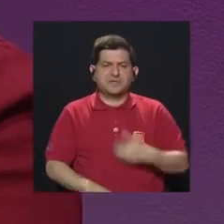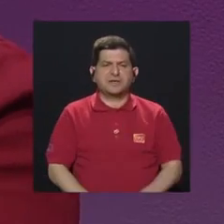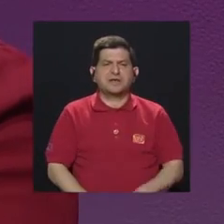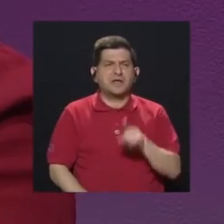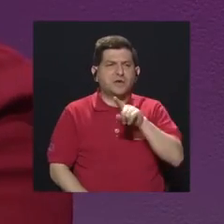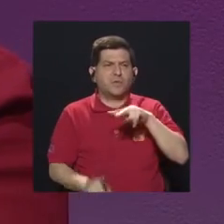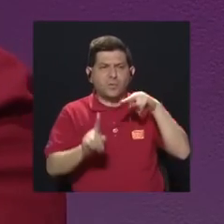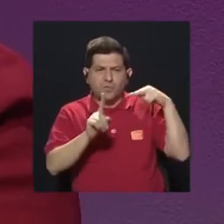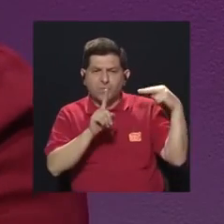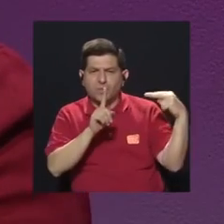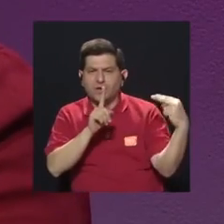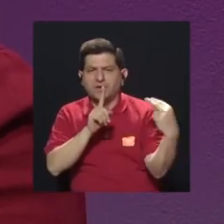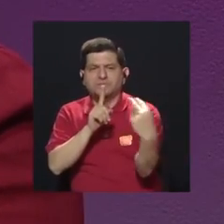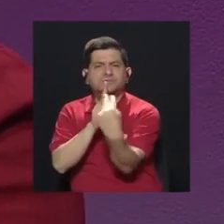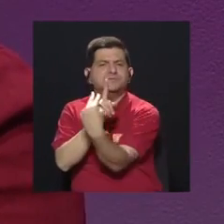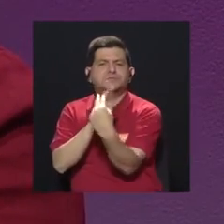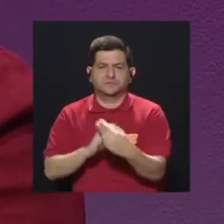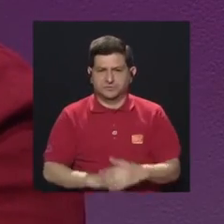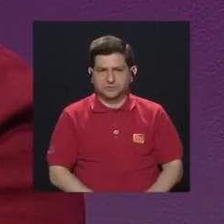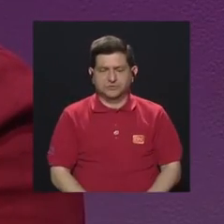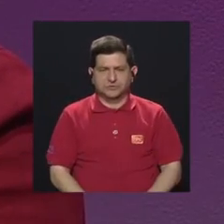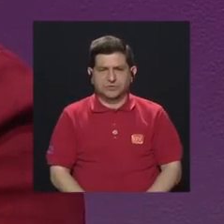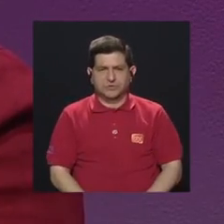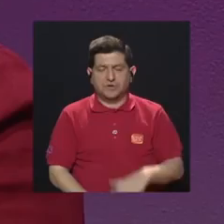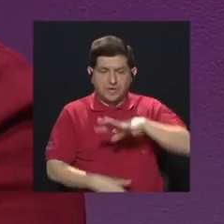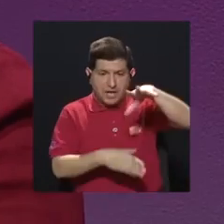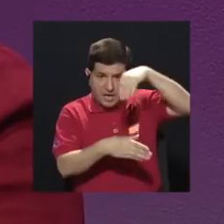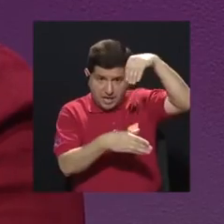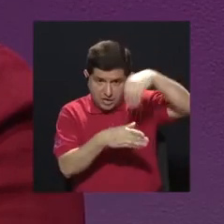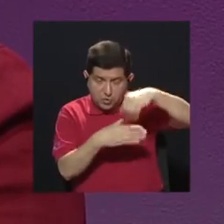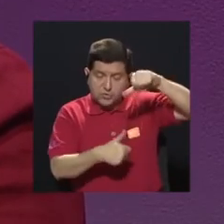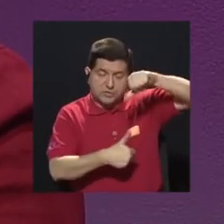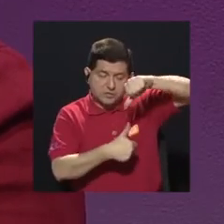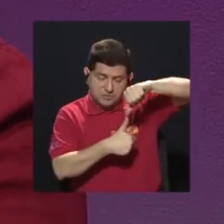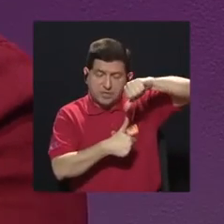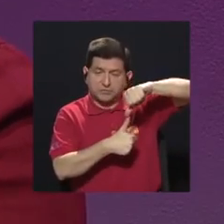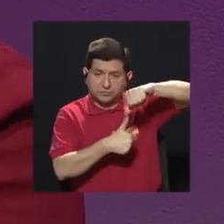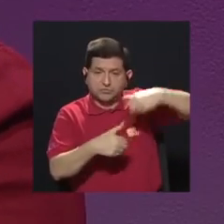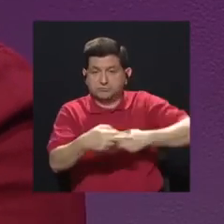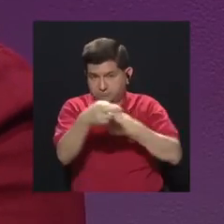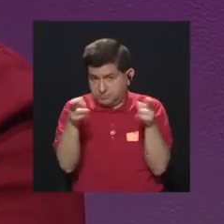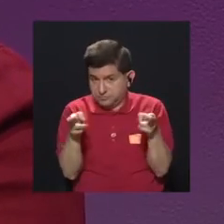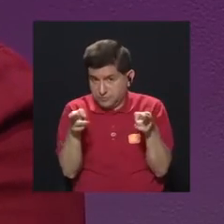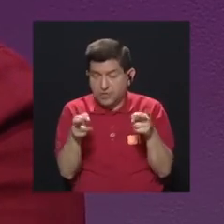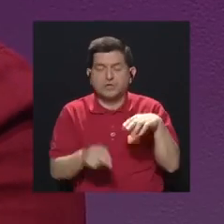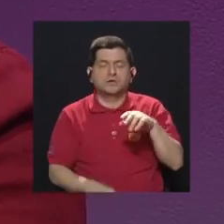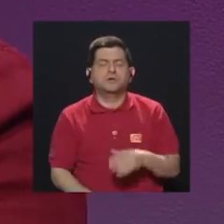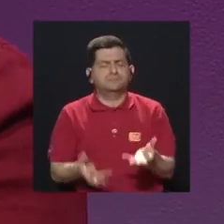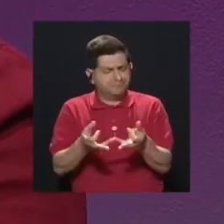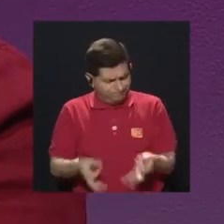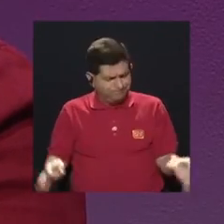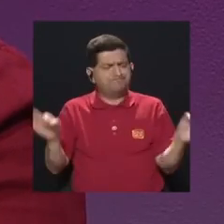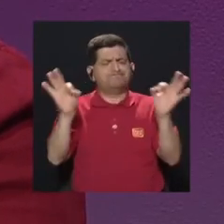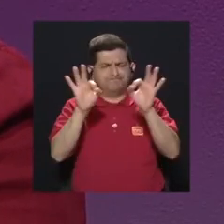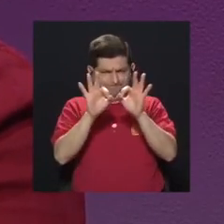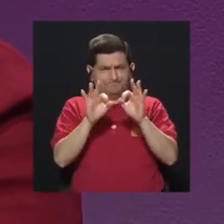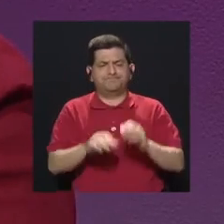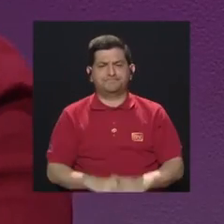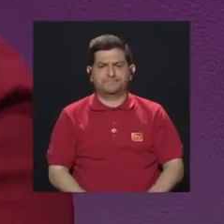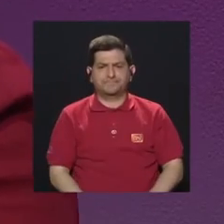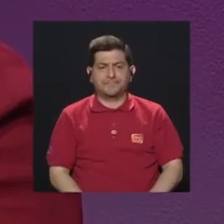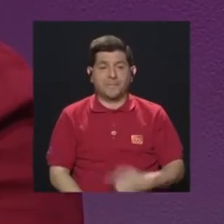una una visión contextual centroamericana nos parece muy importante y por ahí